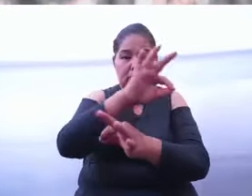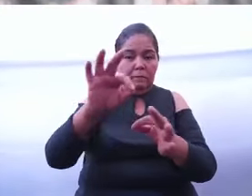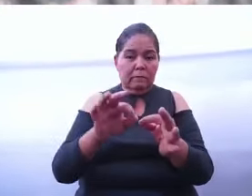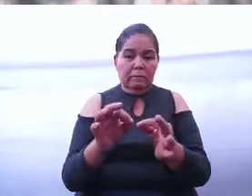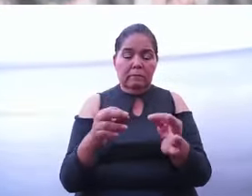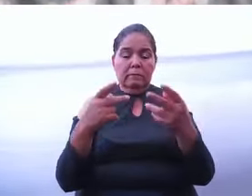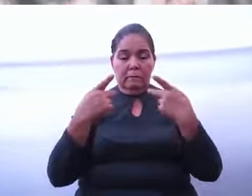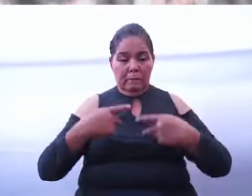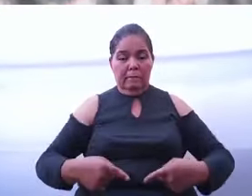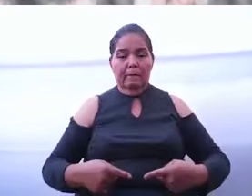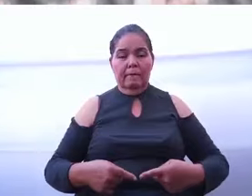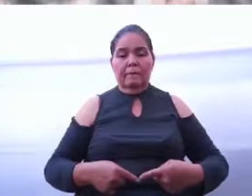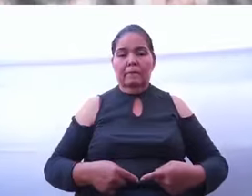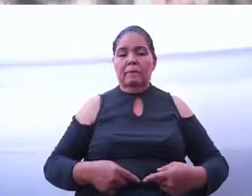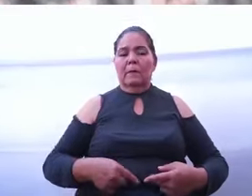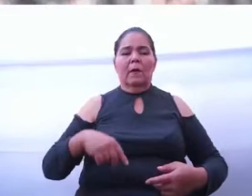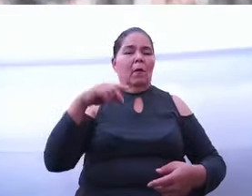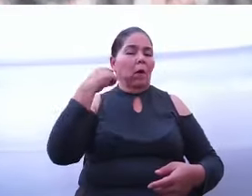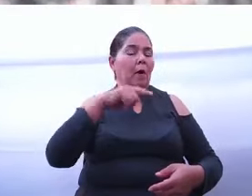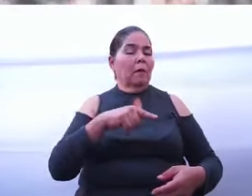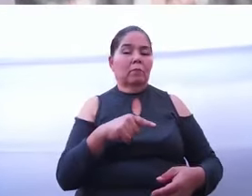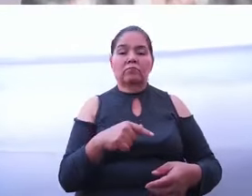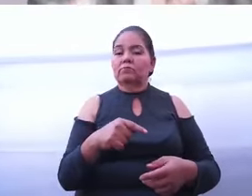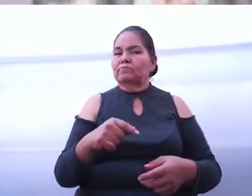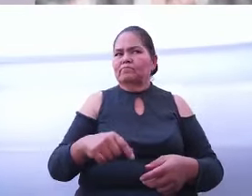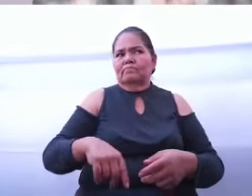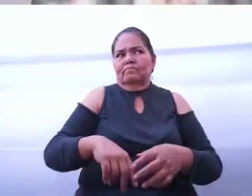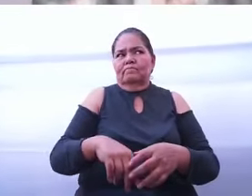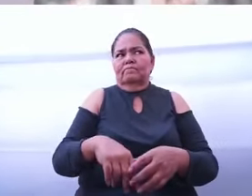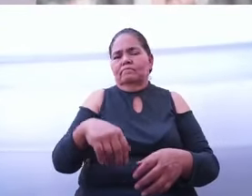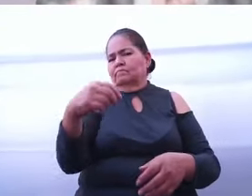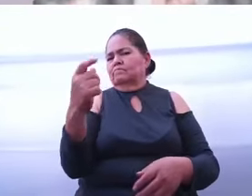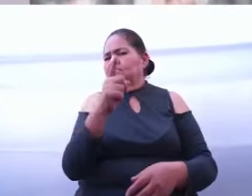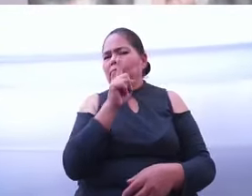No queremos que haya una sola voz que no se escuche.